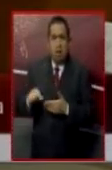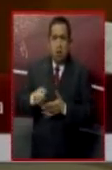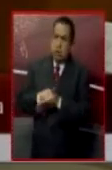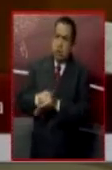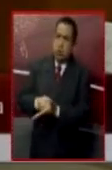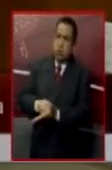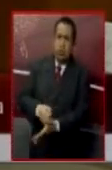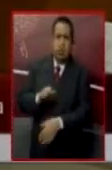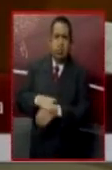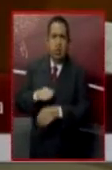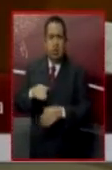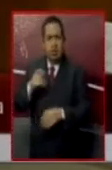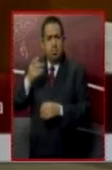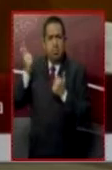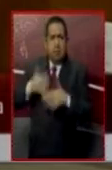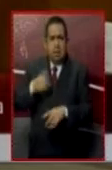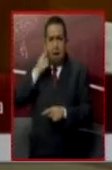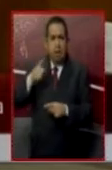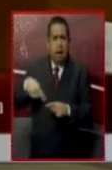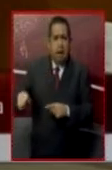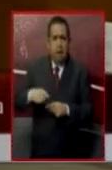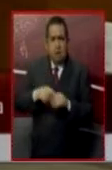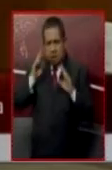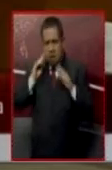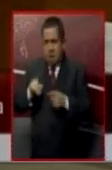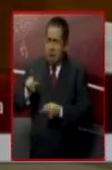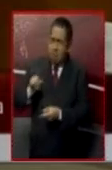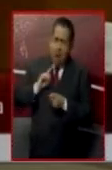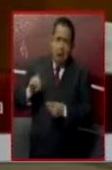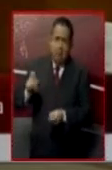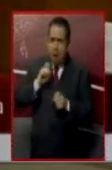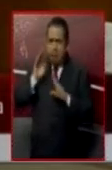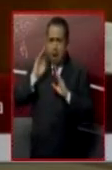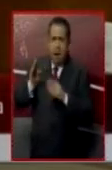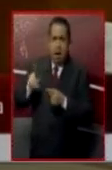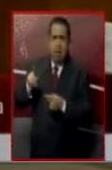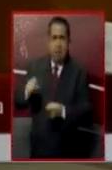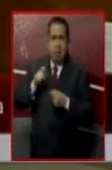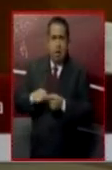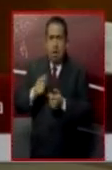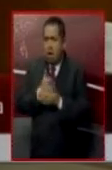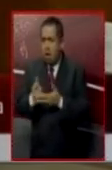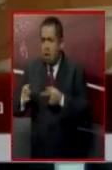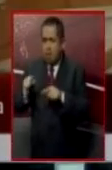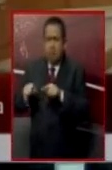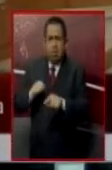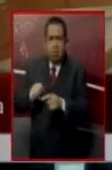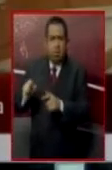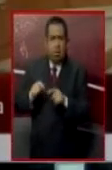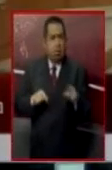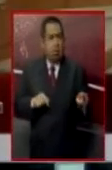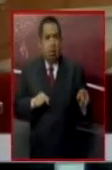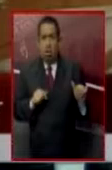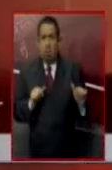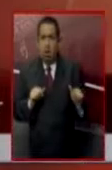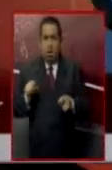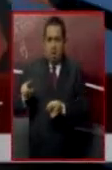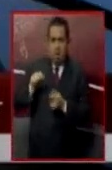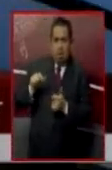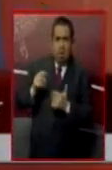pequeños contribuyentes, concentra el cobro de la recaudación en los asalariados y las clases